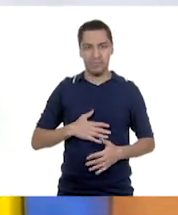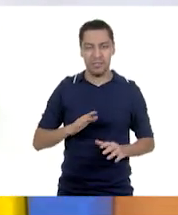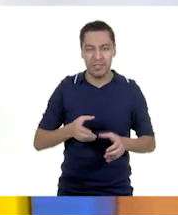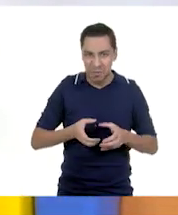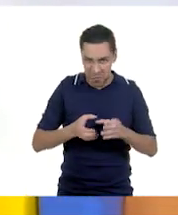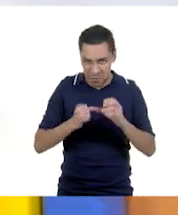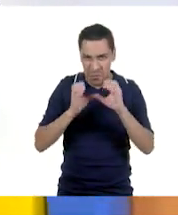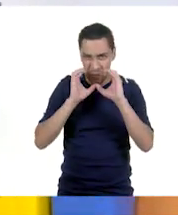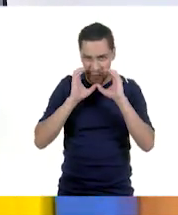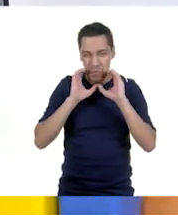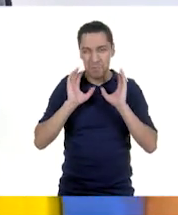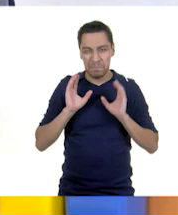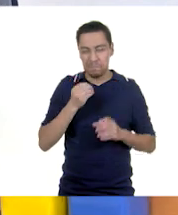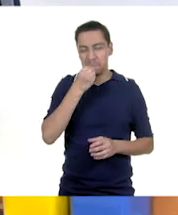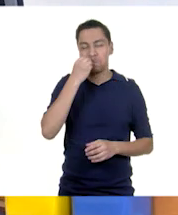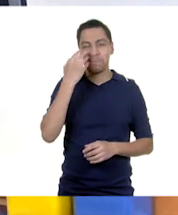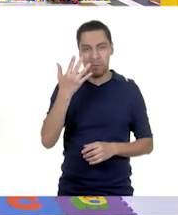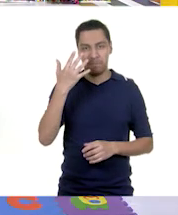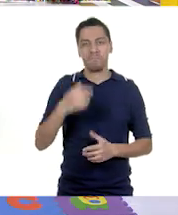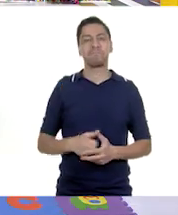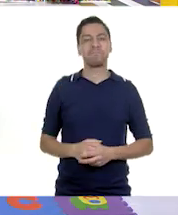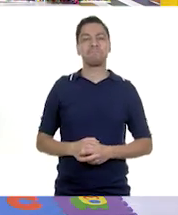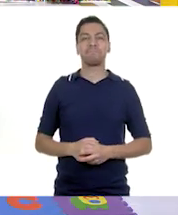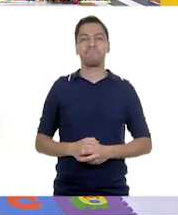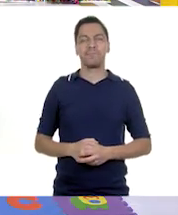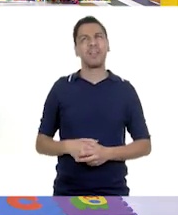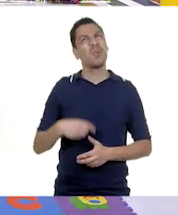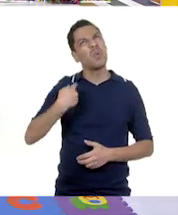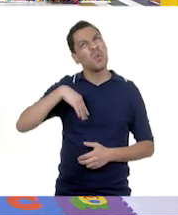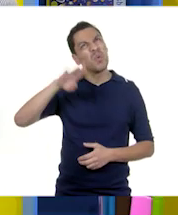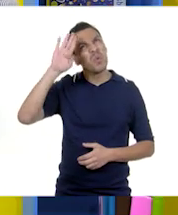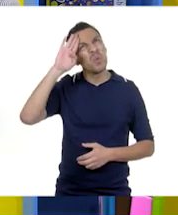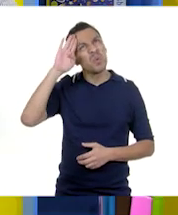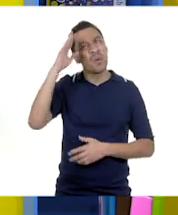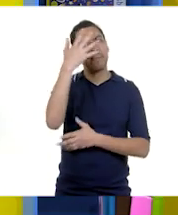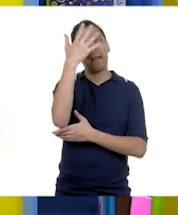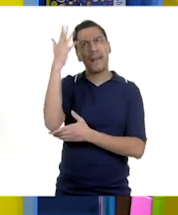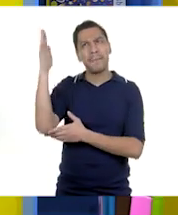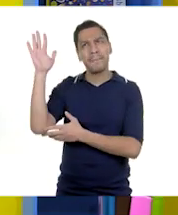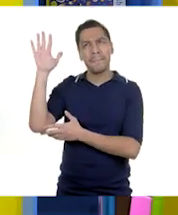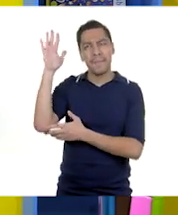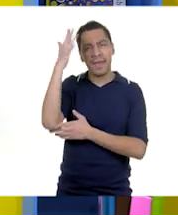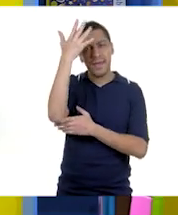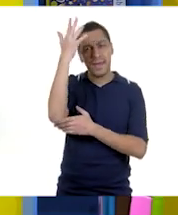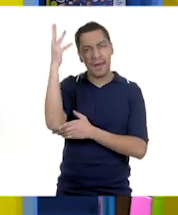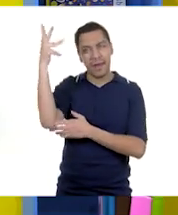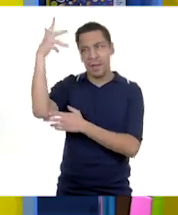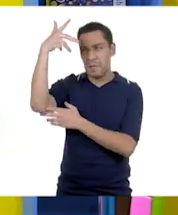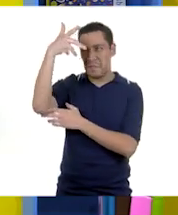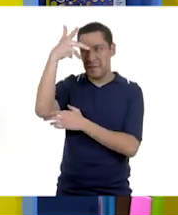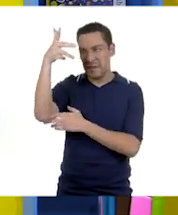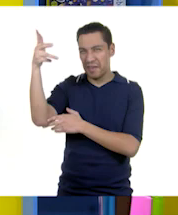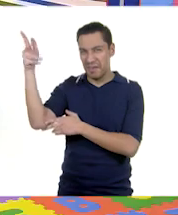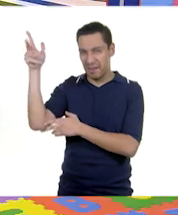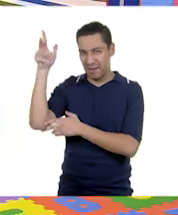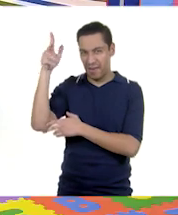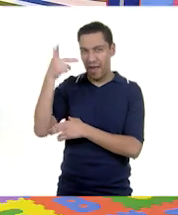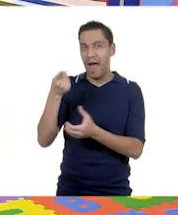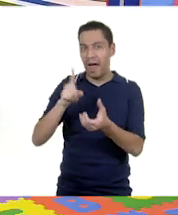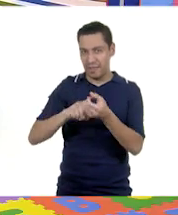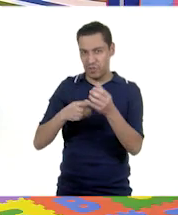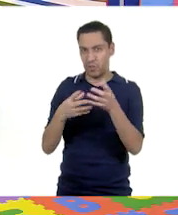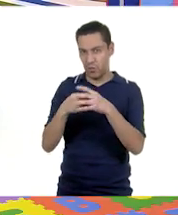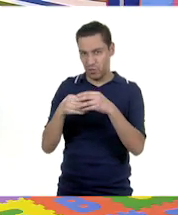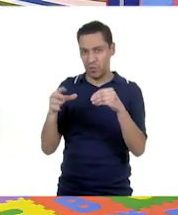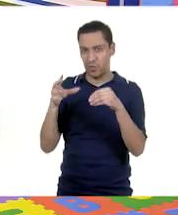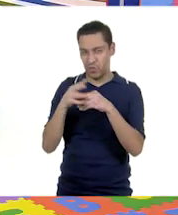complicación, pero es delicioso también. Así es muy rico. Yo pensé, dije, porque estás temblando, pero me da mucho gusto que me lo hayas platicado. Es muy rico y